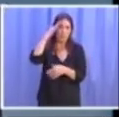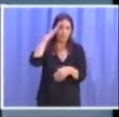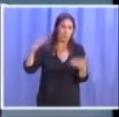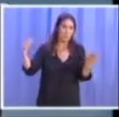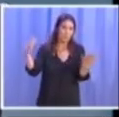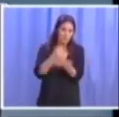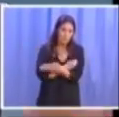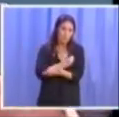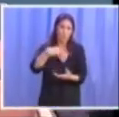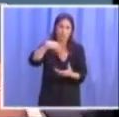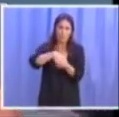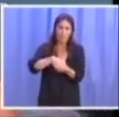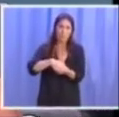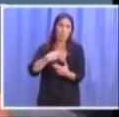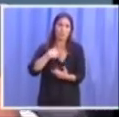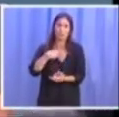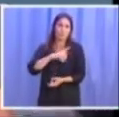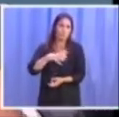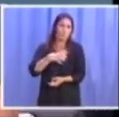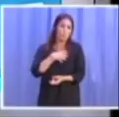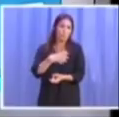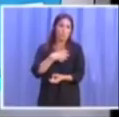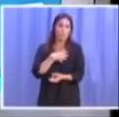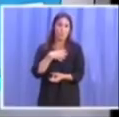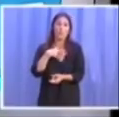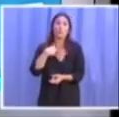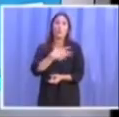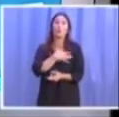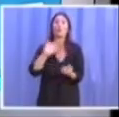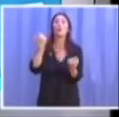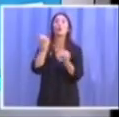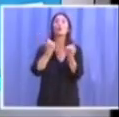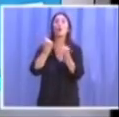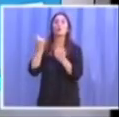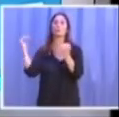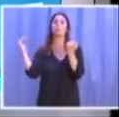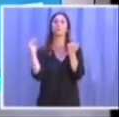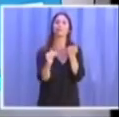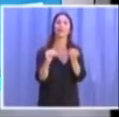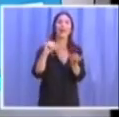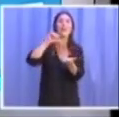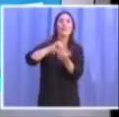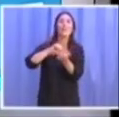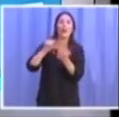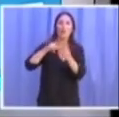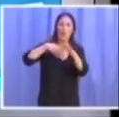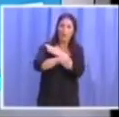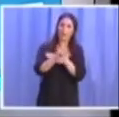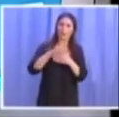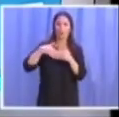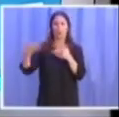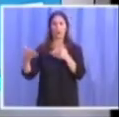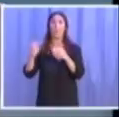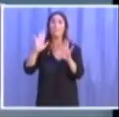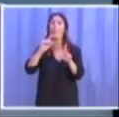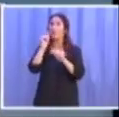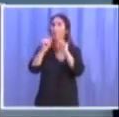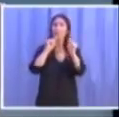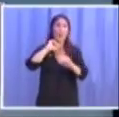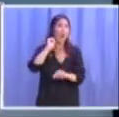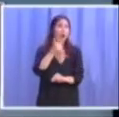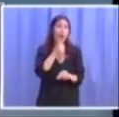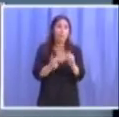tragamos los humos. Es que no puede, queremos es que esto que no puede ser. Se queden así a las puertas de Granada, lo acabo de explicar. Pero la contaminación sigue llegando a Granada,